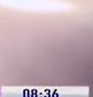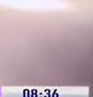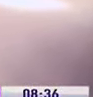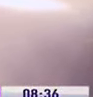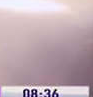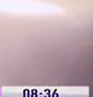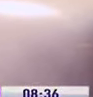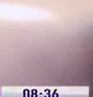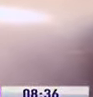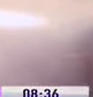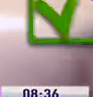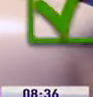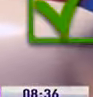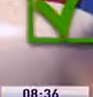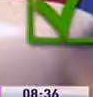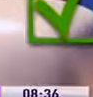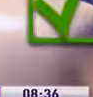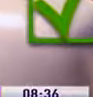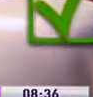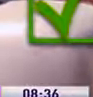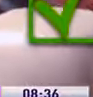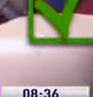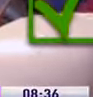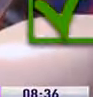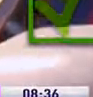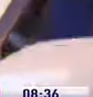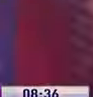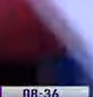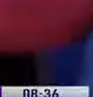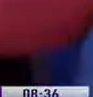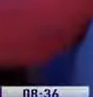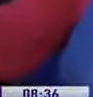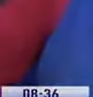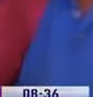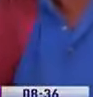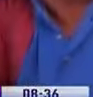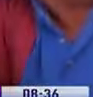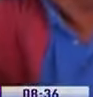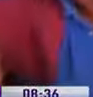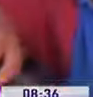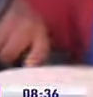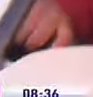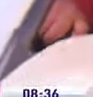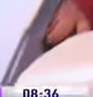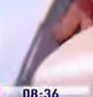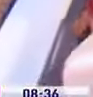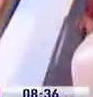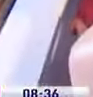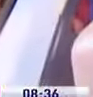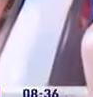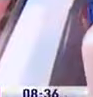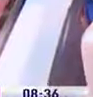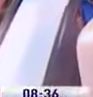Una franelita, correcto, vecino, correcto. ¿Qué significa esta señal de tránsito? Es...